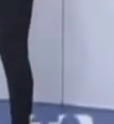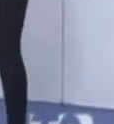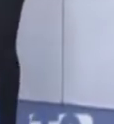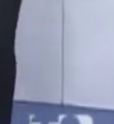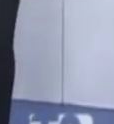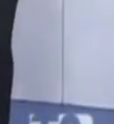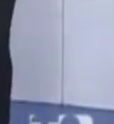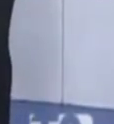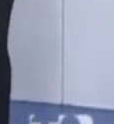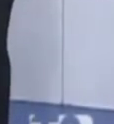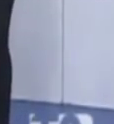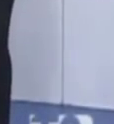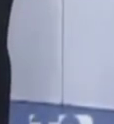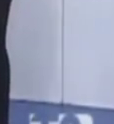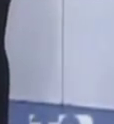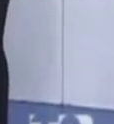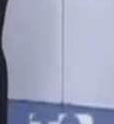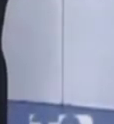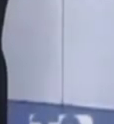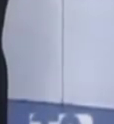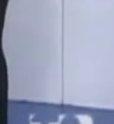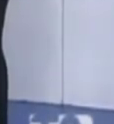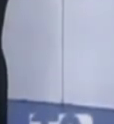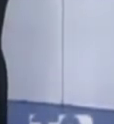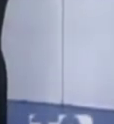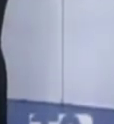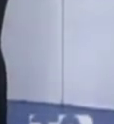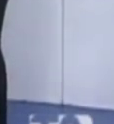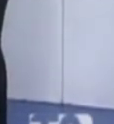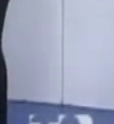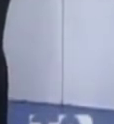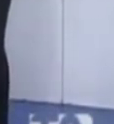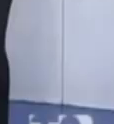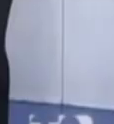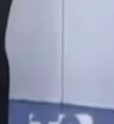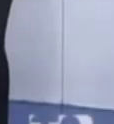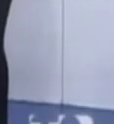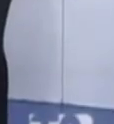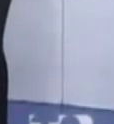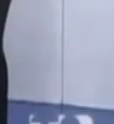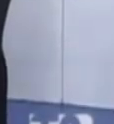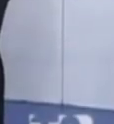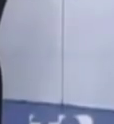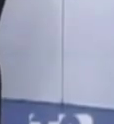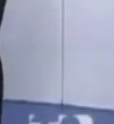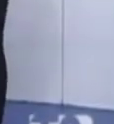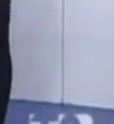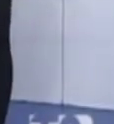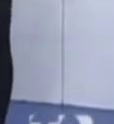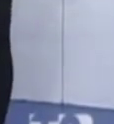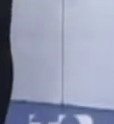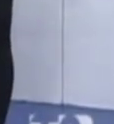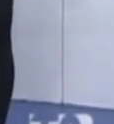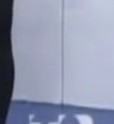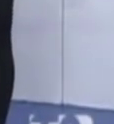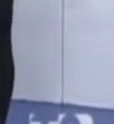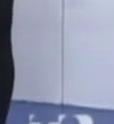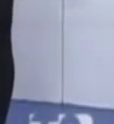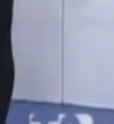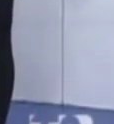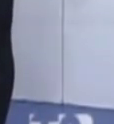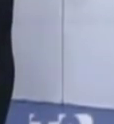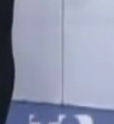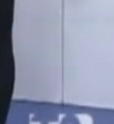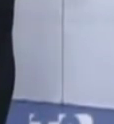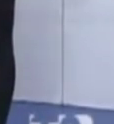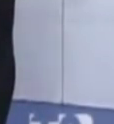dar ahí unos pulgares para arriba. Pero gracias a la gente que siempre disfruta de este concurso. Pero otros serán los perjudicados porque Fernanda Ceballos